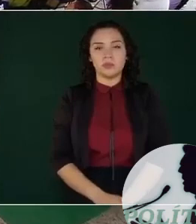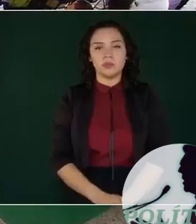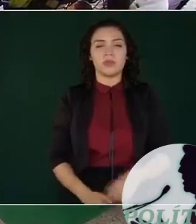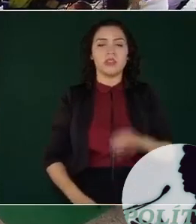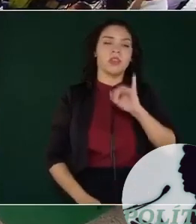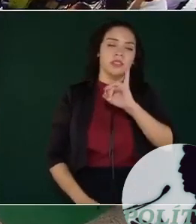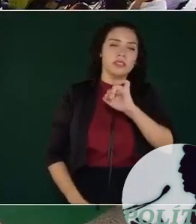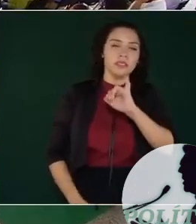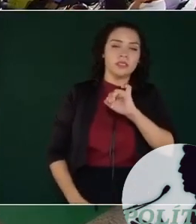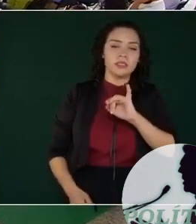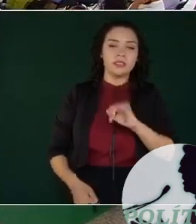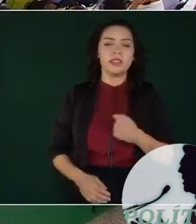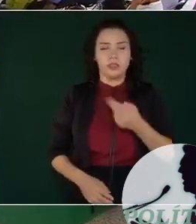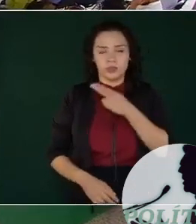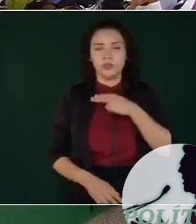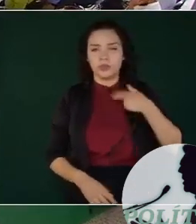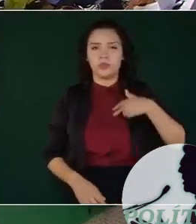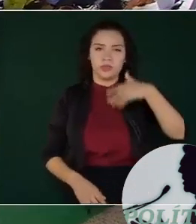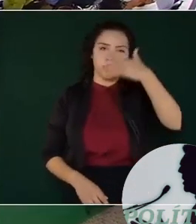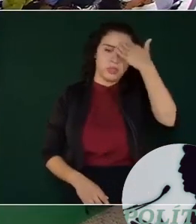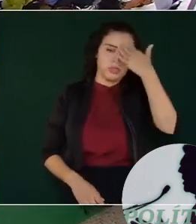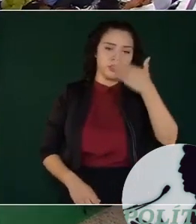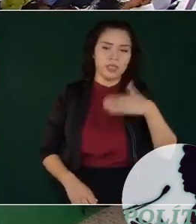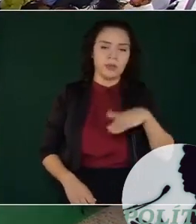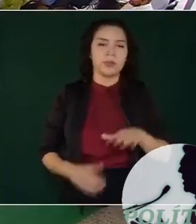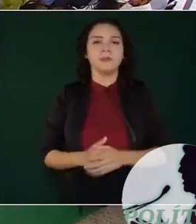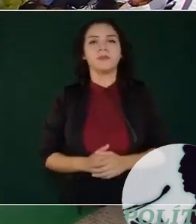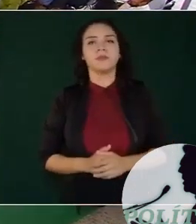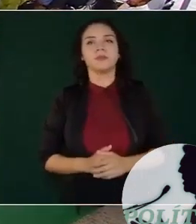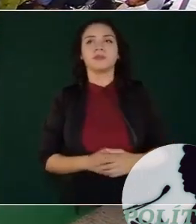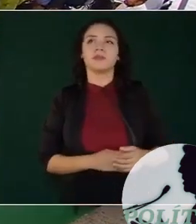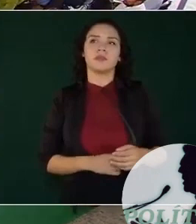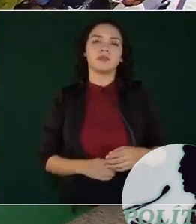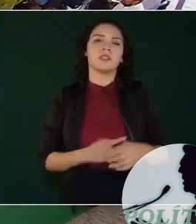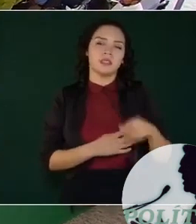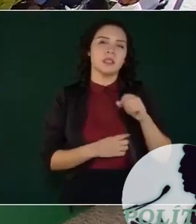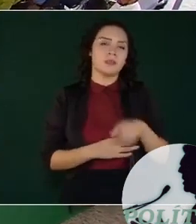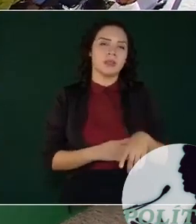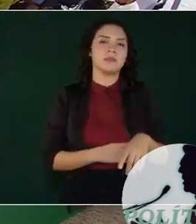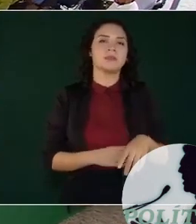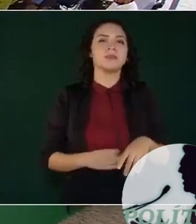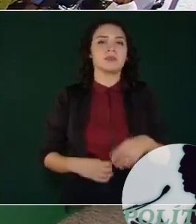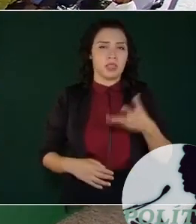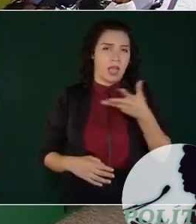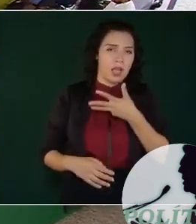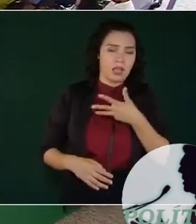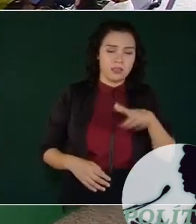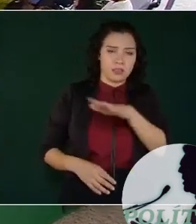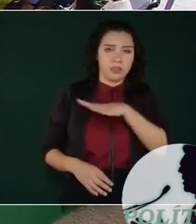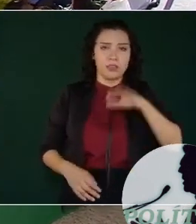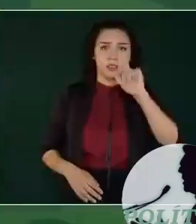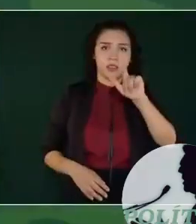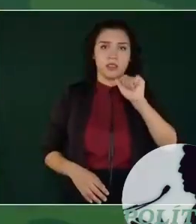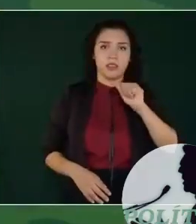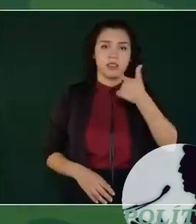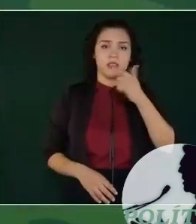Sí, tenemos conocimiento. También mencionar que también, pues, la Laguna del Carpintero ha sido sujeta